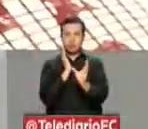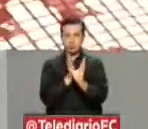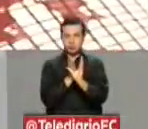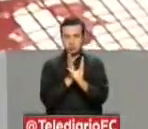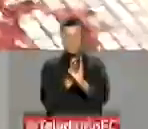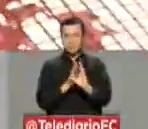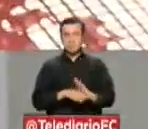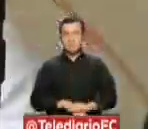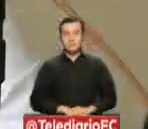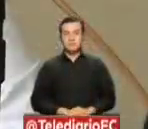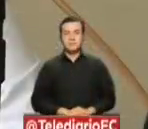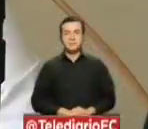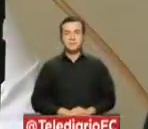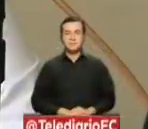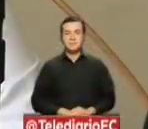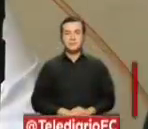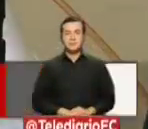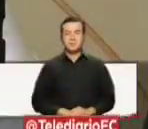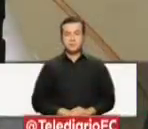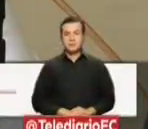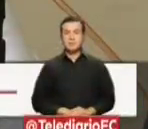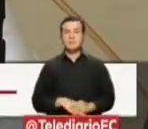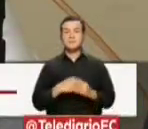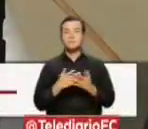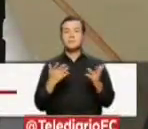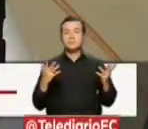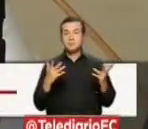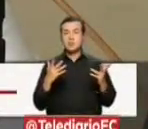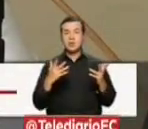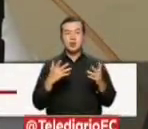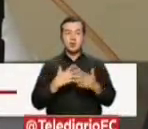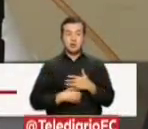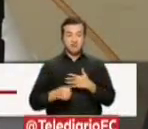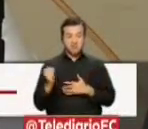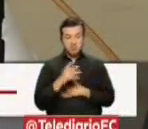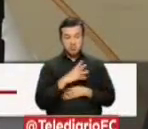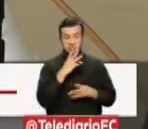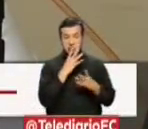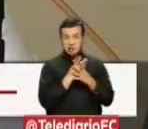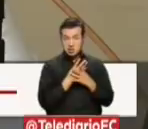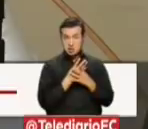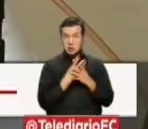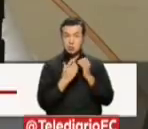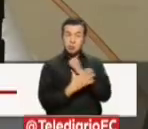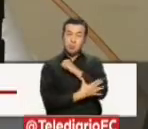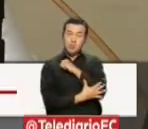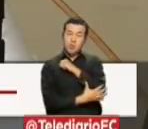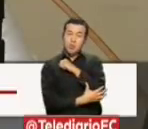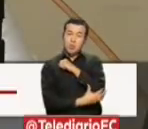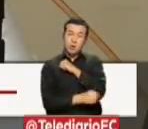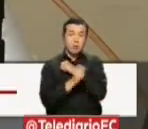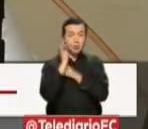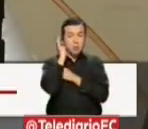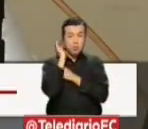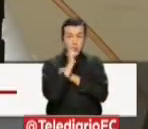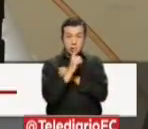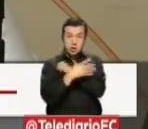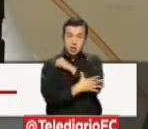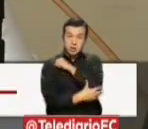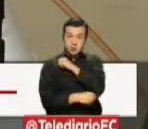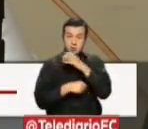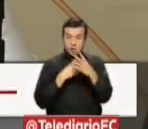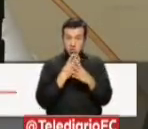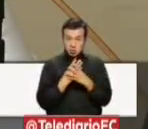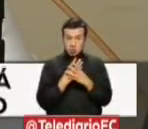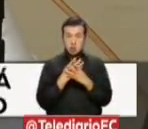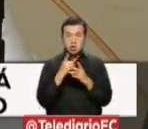casos. La criminalización y la penalización del aborto es la penalización de la pobreza, porque son las mujeres empobrecidas